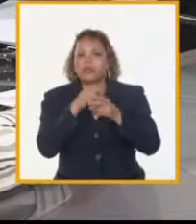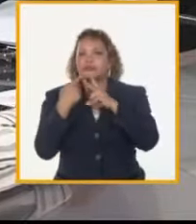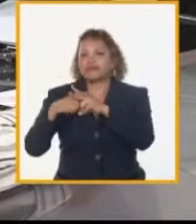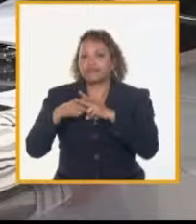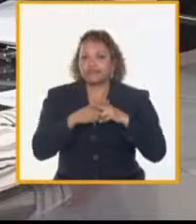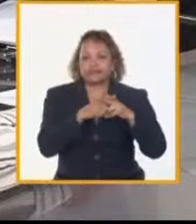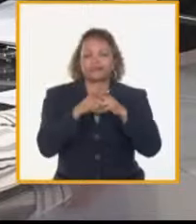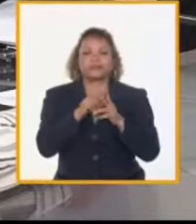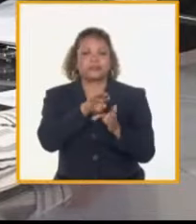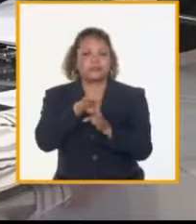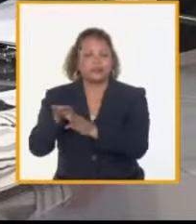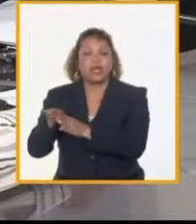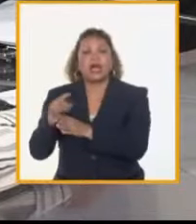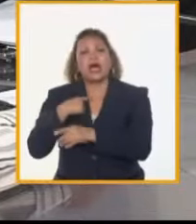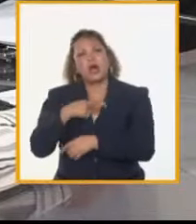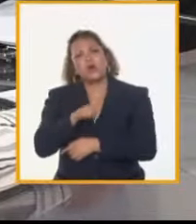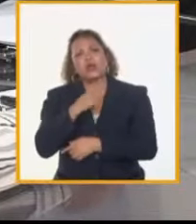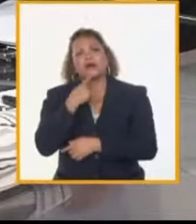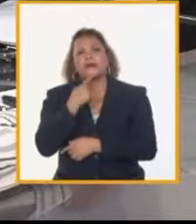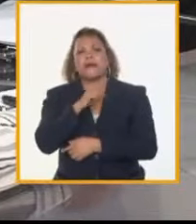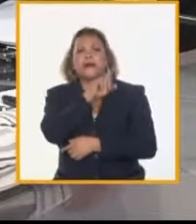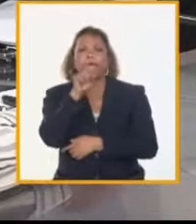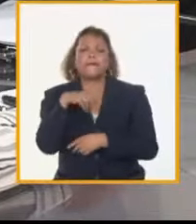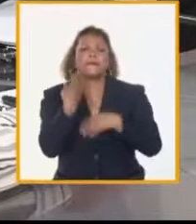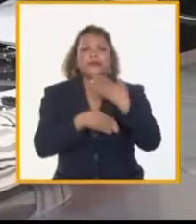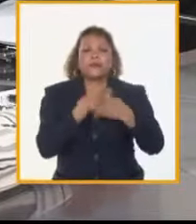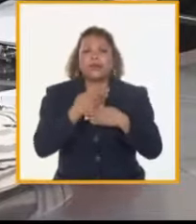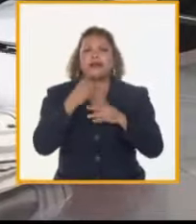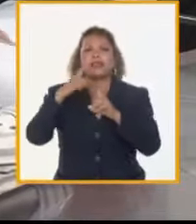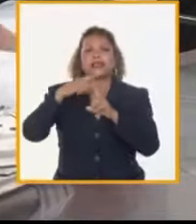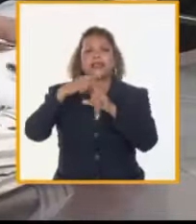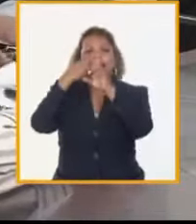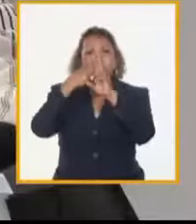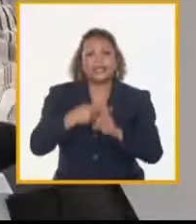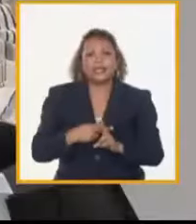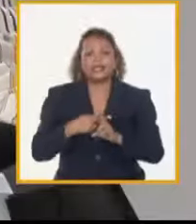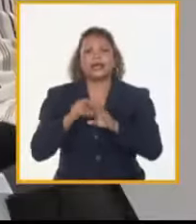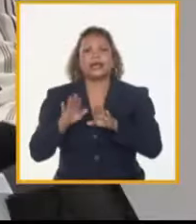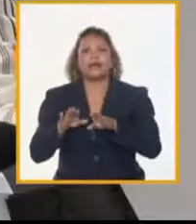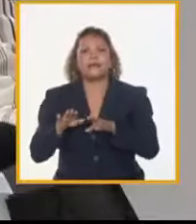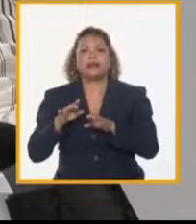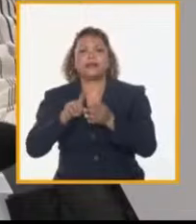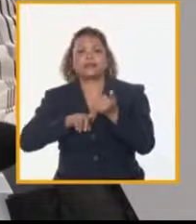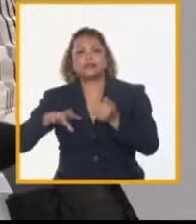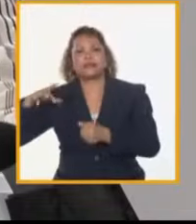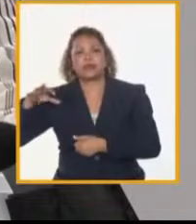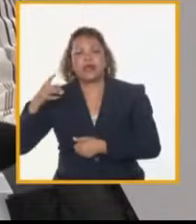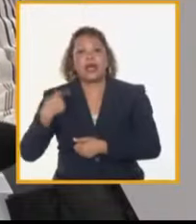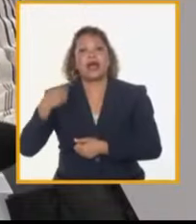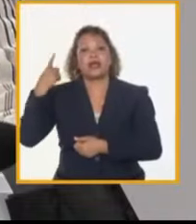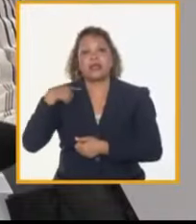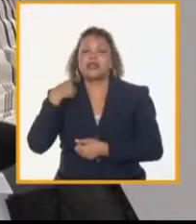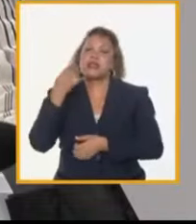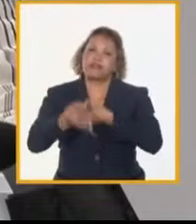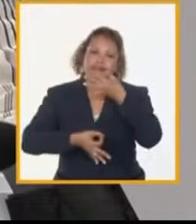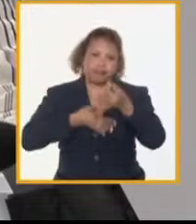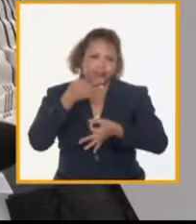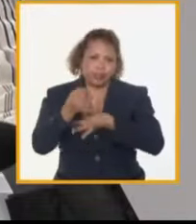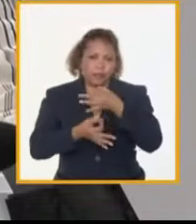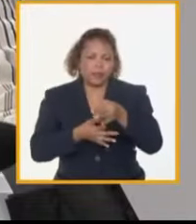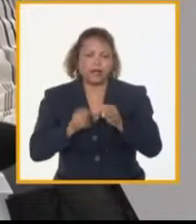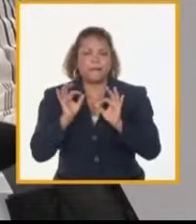de espera de Pinar del Río, ¿qué solución finalmente se le va a dar? Sí, referente a la lista de espera de Pinar del Río, ayer estuvimos comentando ese